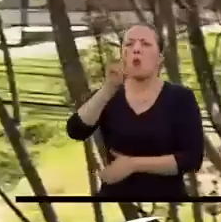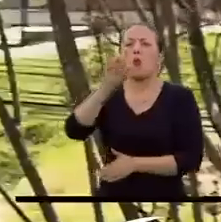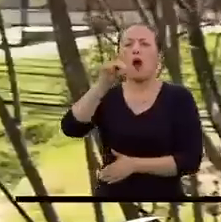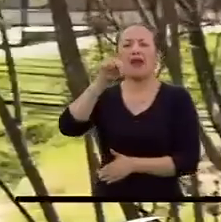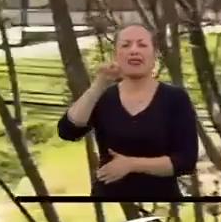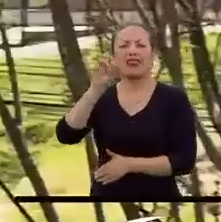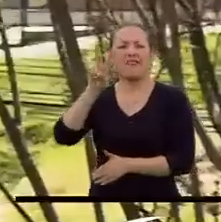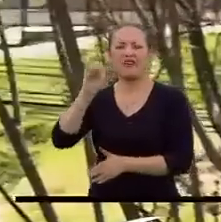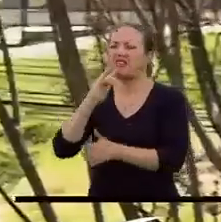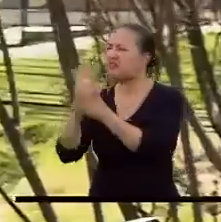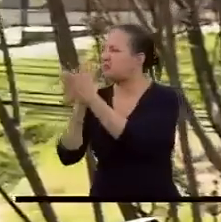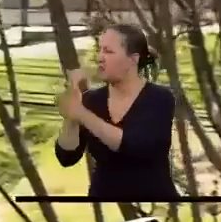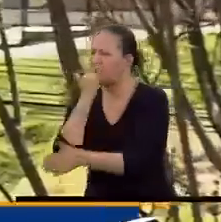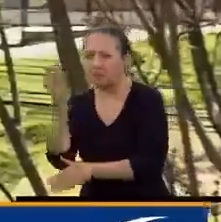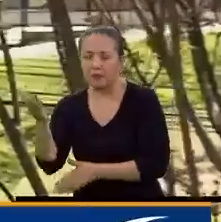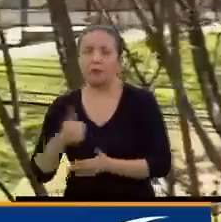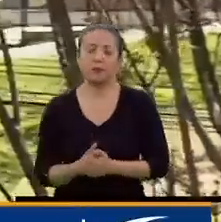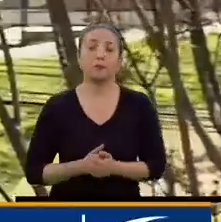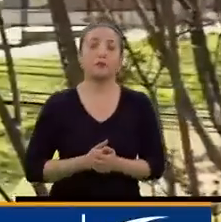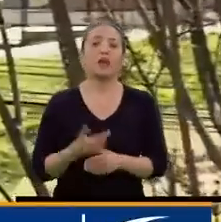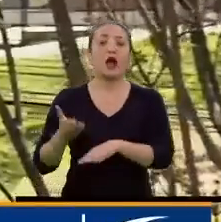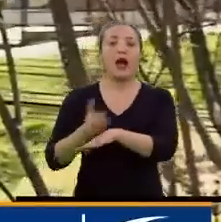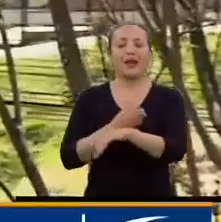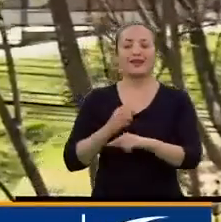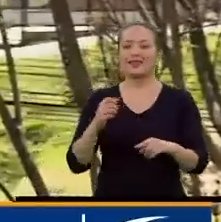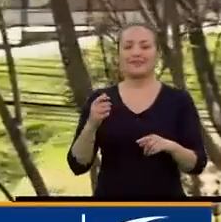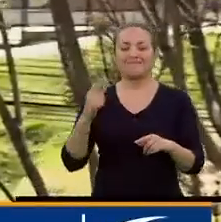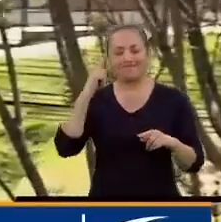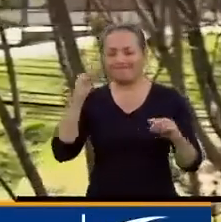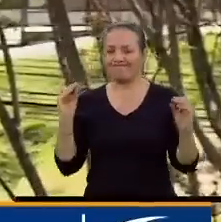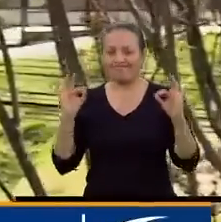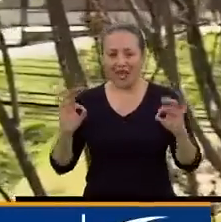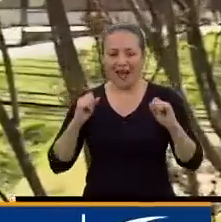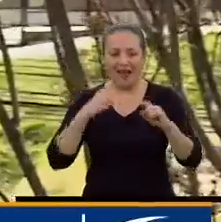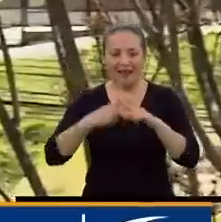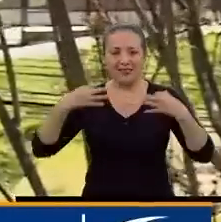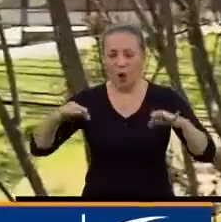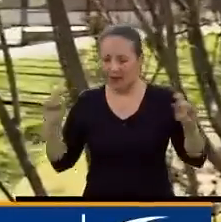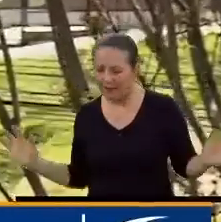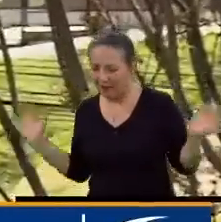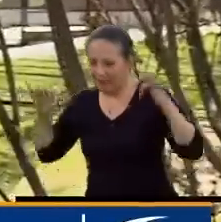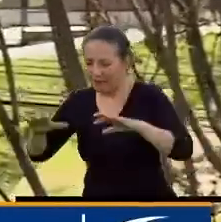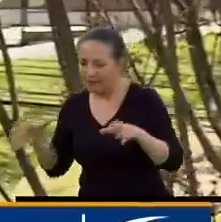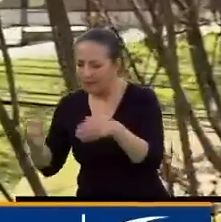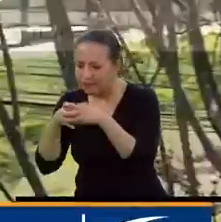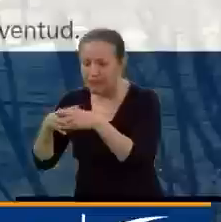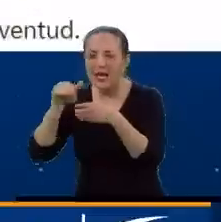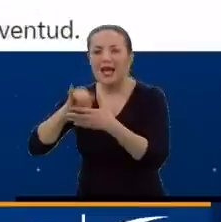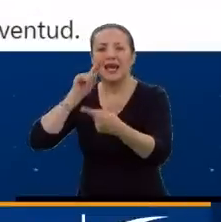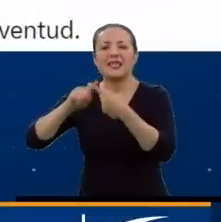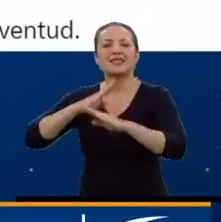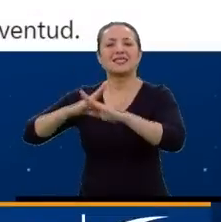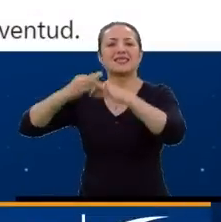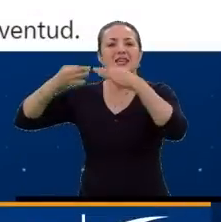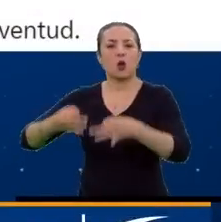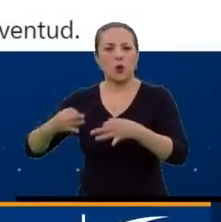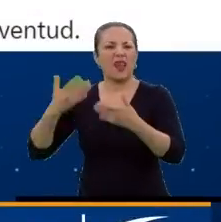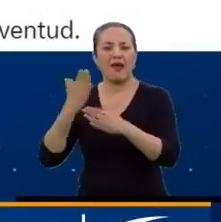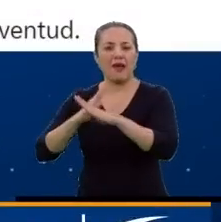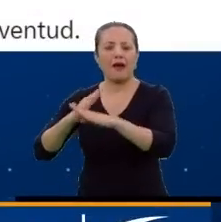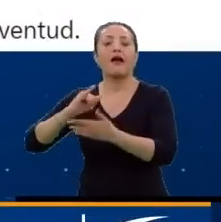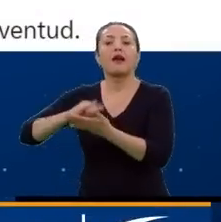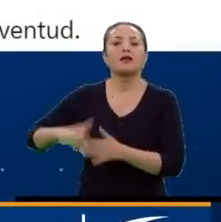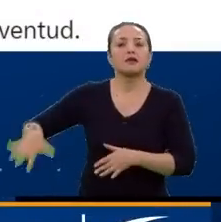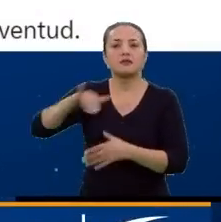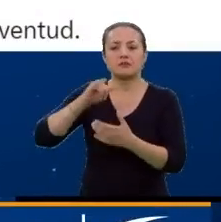Daniela, un consejo de seguridad extraordinario presidido precisamente por el secretario de seguridad Óscar Gómez Heredia, también el comandante de la Policía